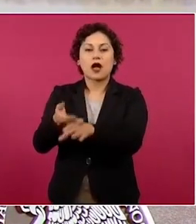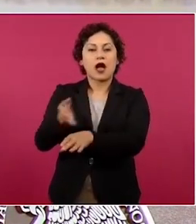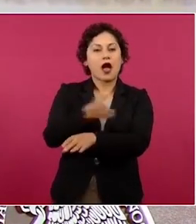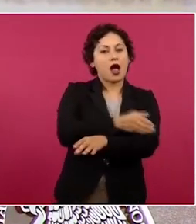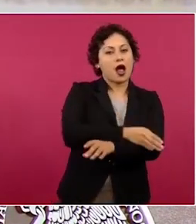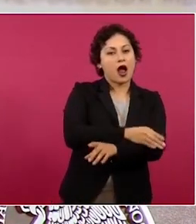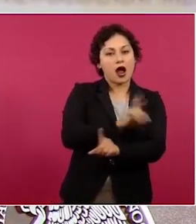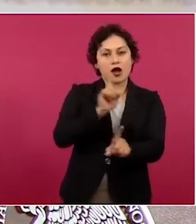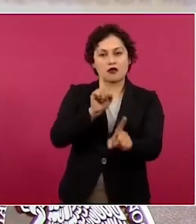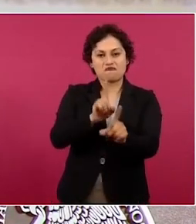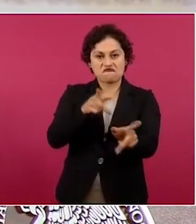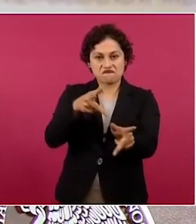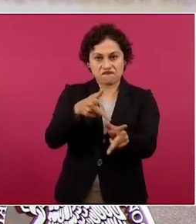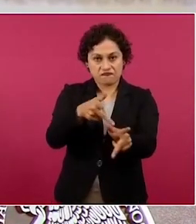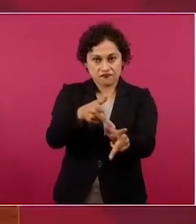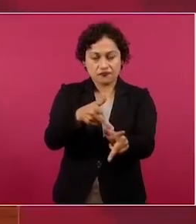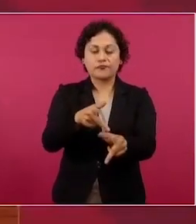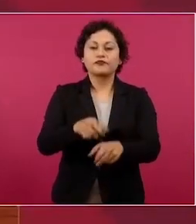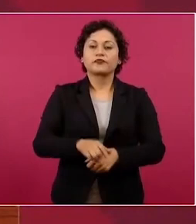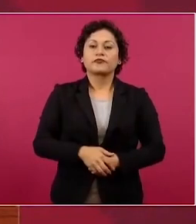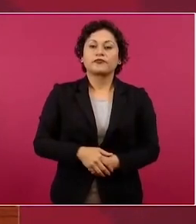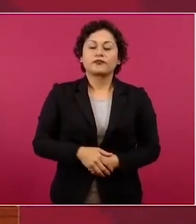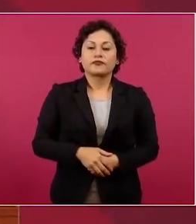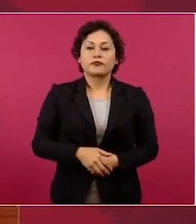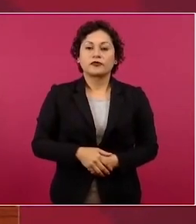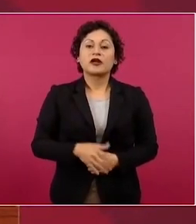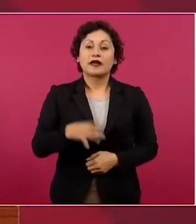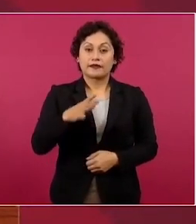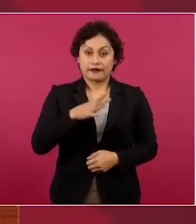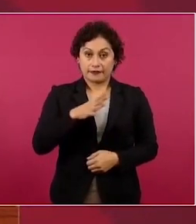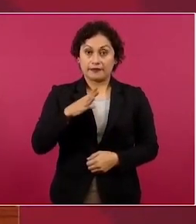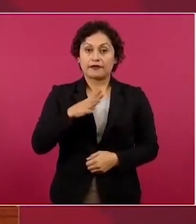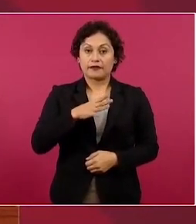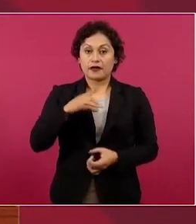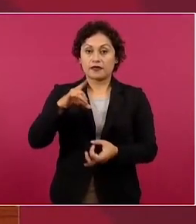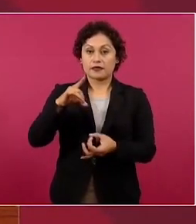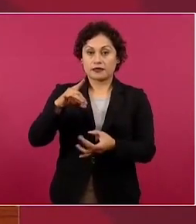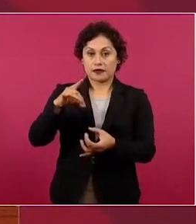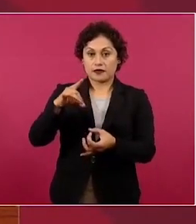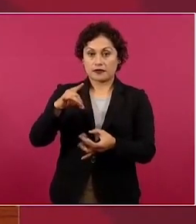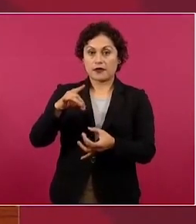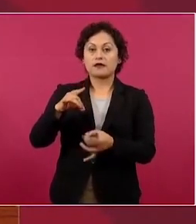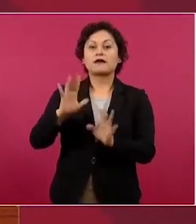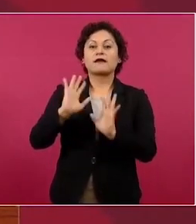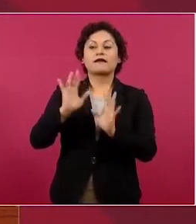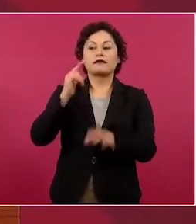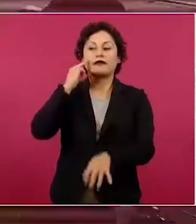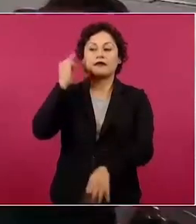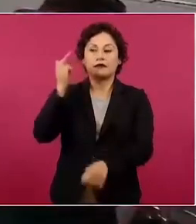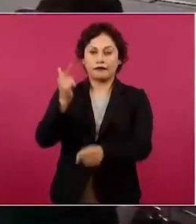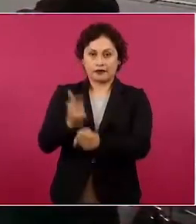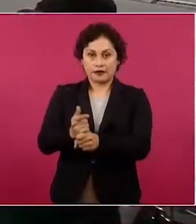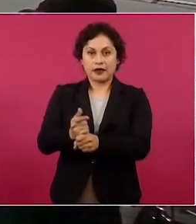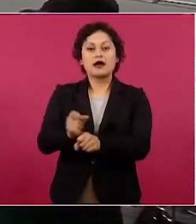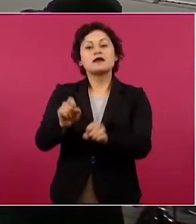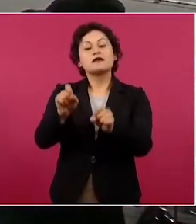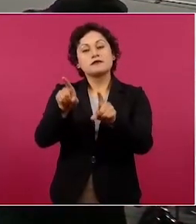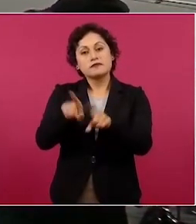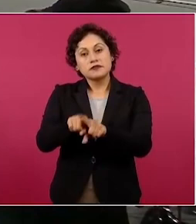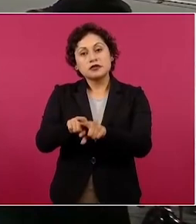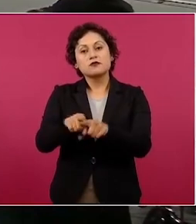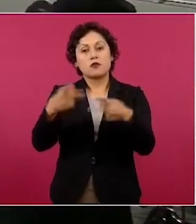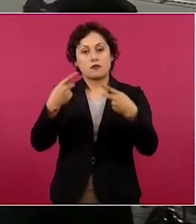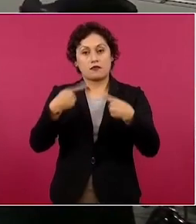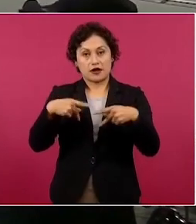Hay una ubicación de dónde está este vehículo y de las personas, digamos, de los